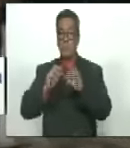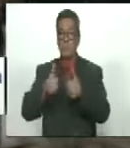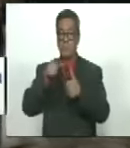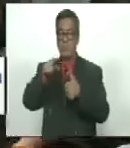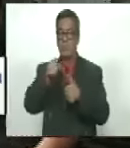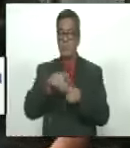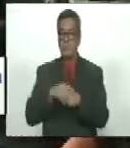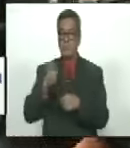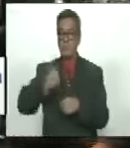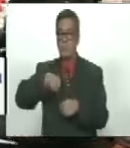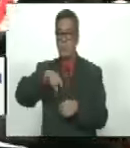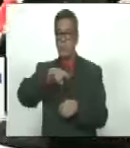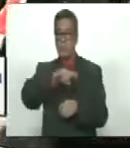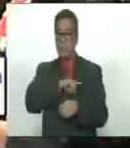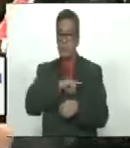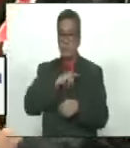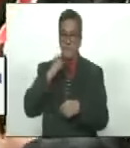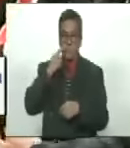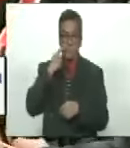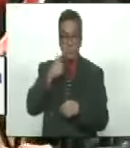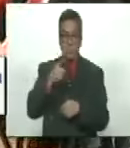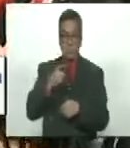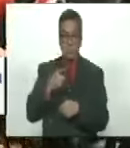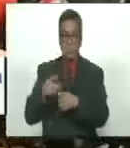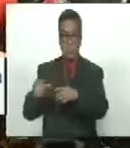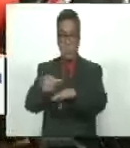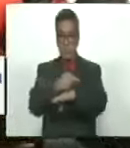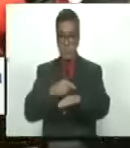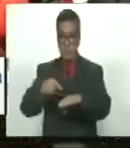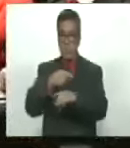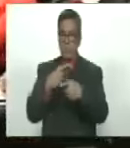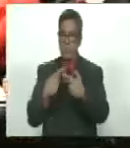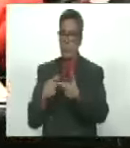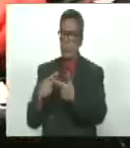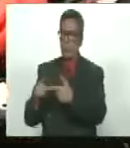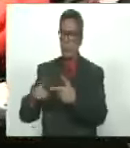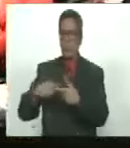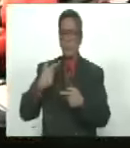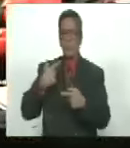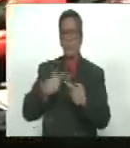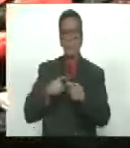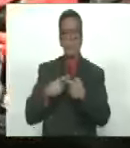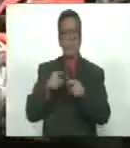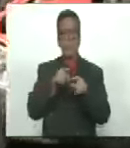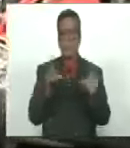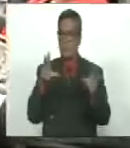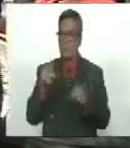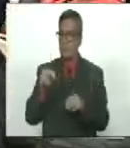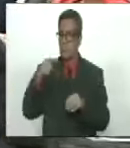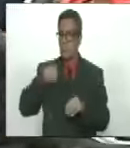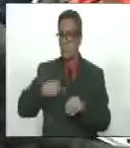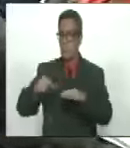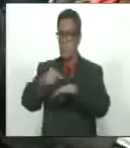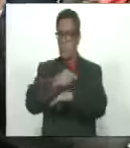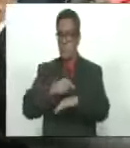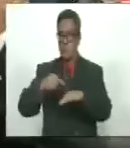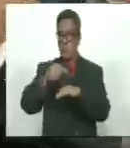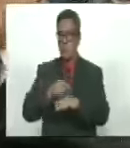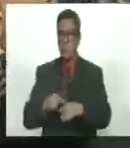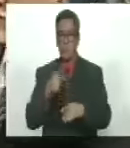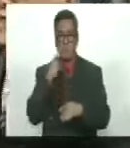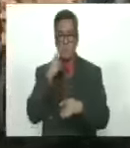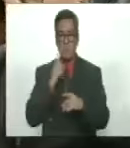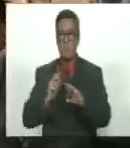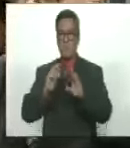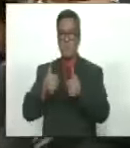principio, nosotros constatamos que este Estado no es cualquier Estado. Este Estado, además de conservar